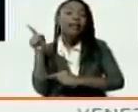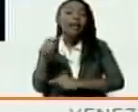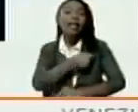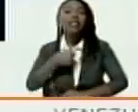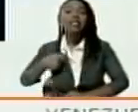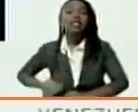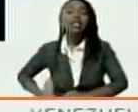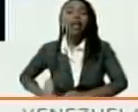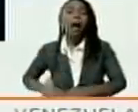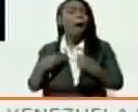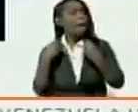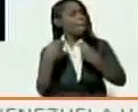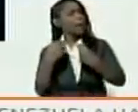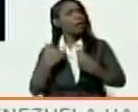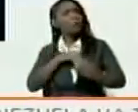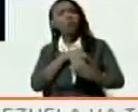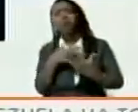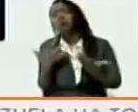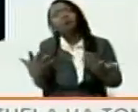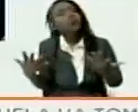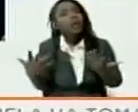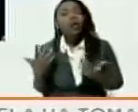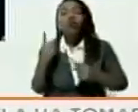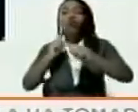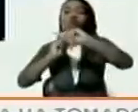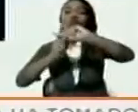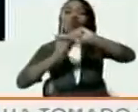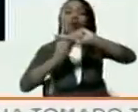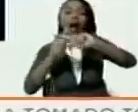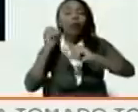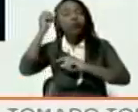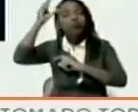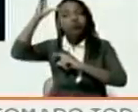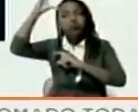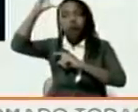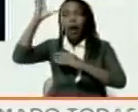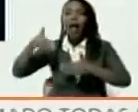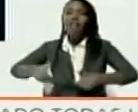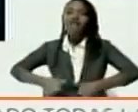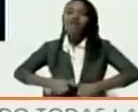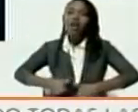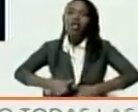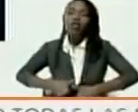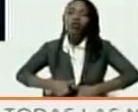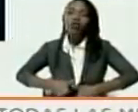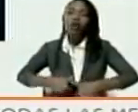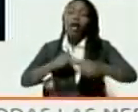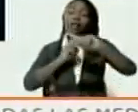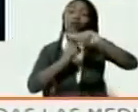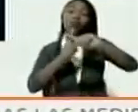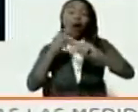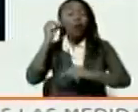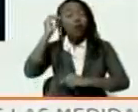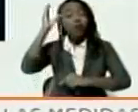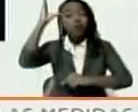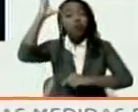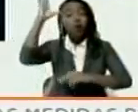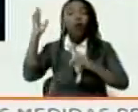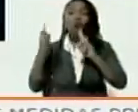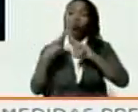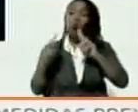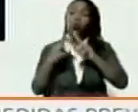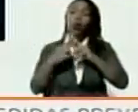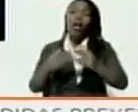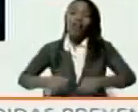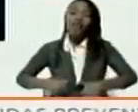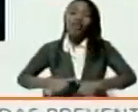para nosotros sumar conocimientos, esfuerzos. Hay que sumar conocimiento. Por eso es que escuchamos tanto a la